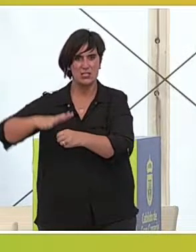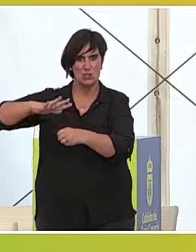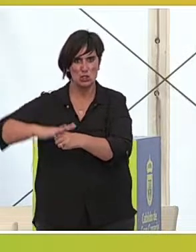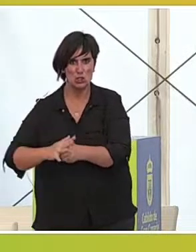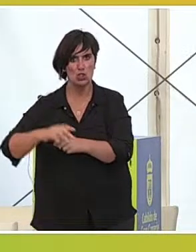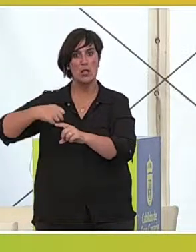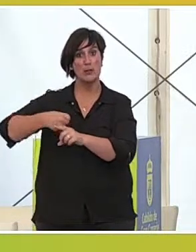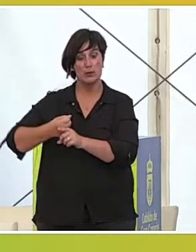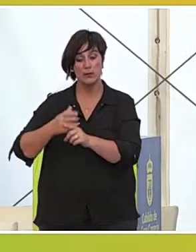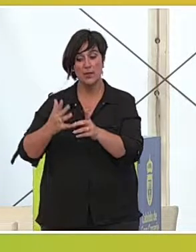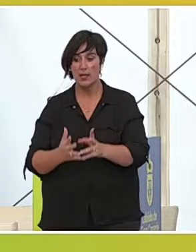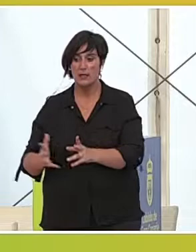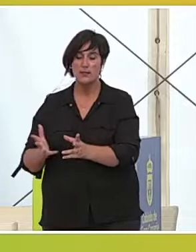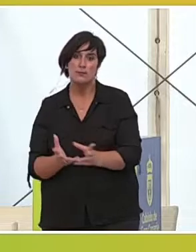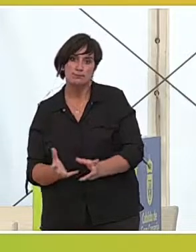la impulsaríamos